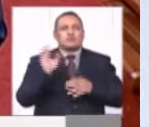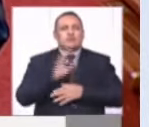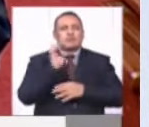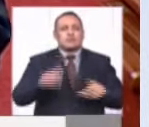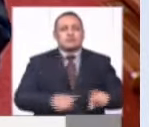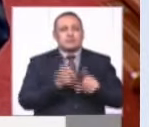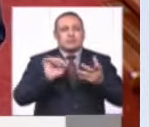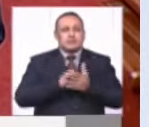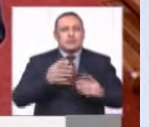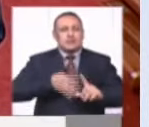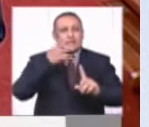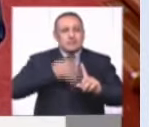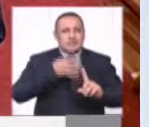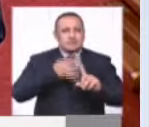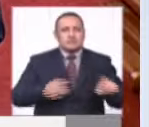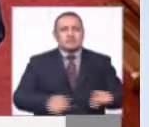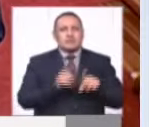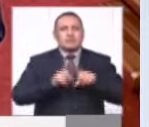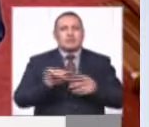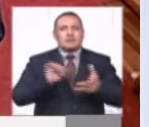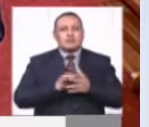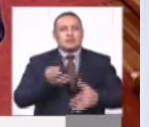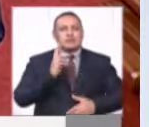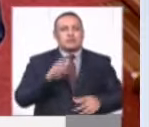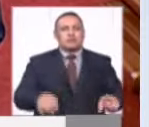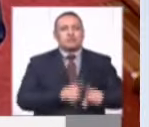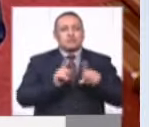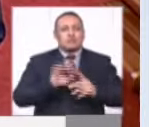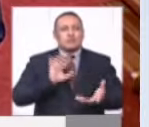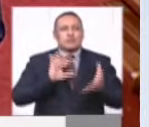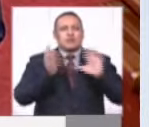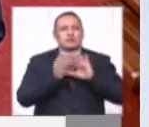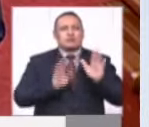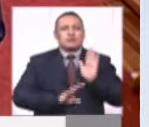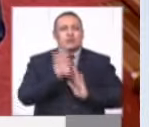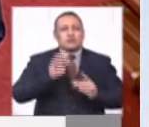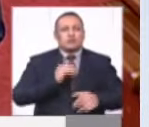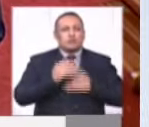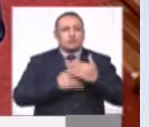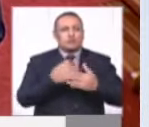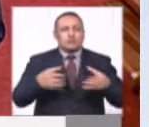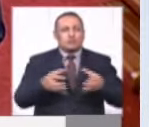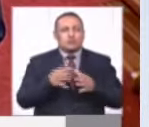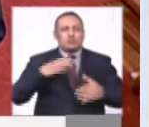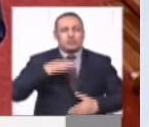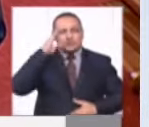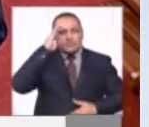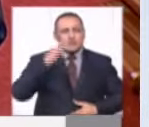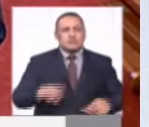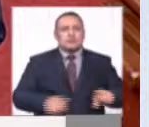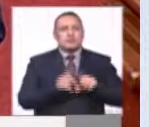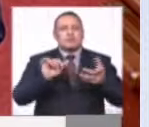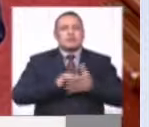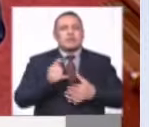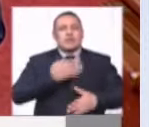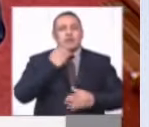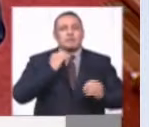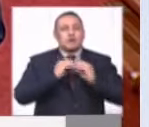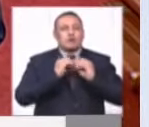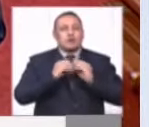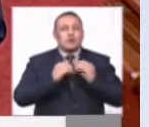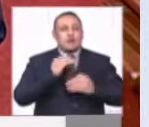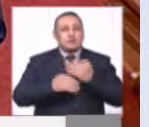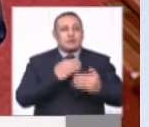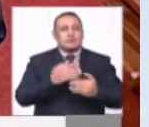a través del análisis de criminalidad, así como la evolución y crecimiento de la producción policial. Cuando mejoran dichos